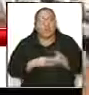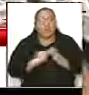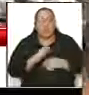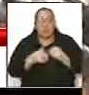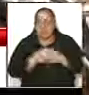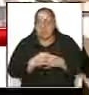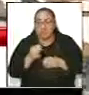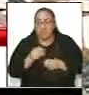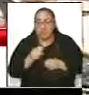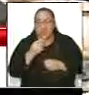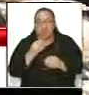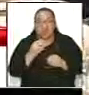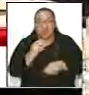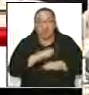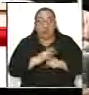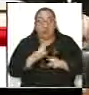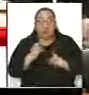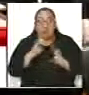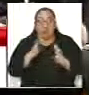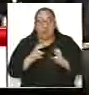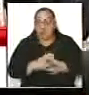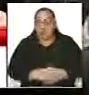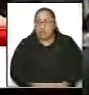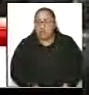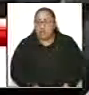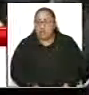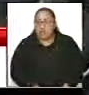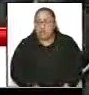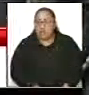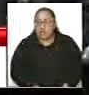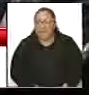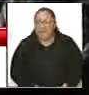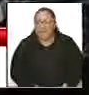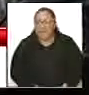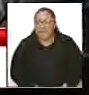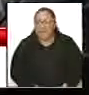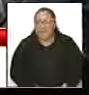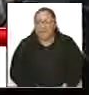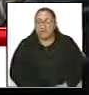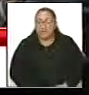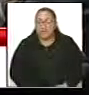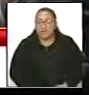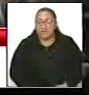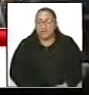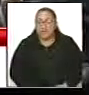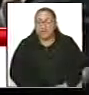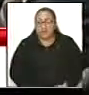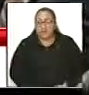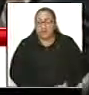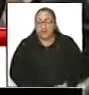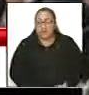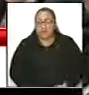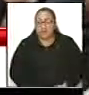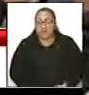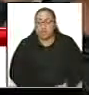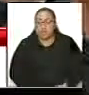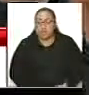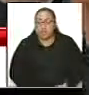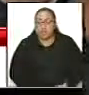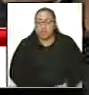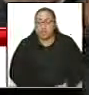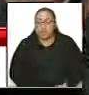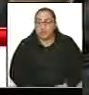momento se evaluó la necesidad de cerrar brechas en el sistema digital, y bueno, eran y siguen siendo